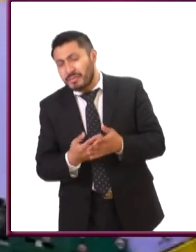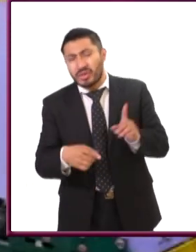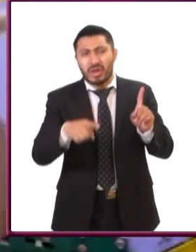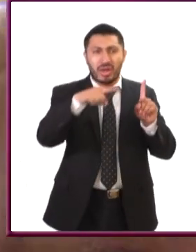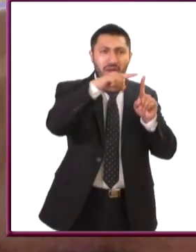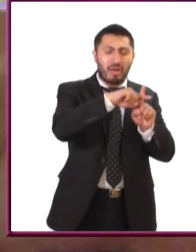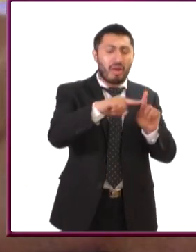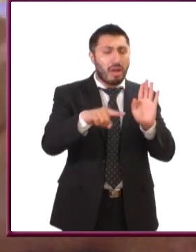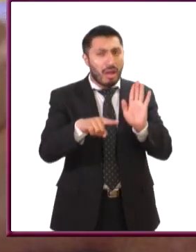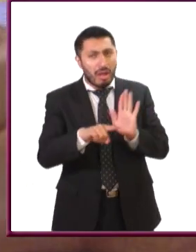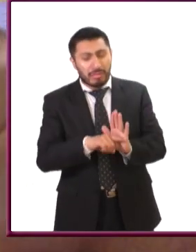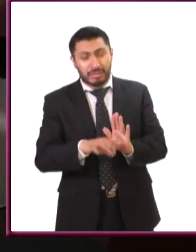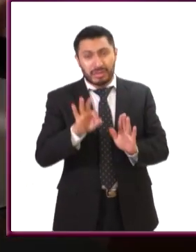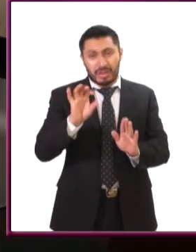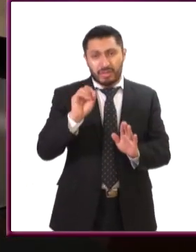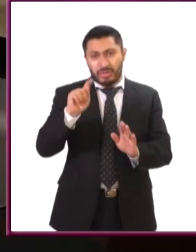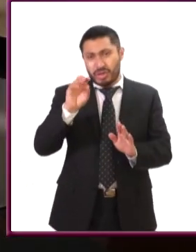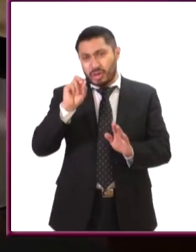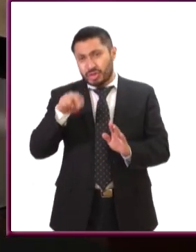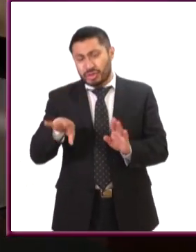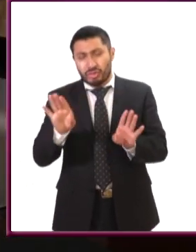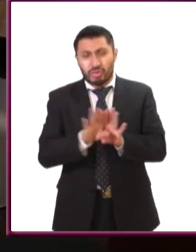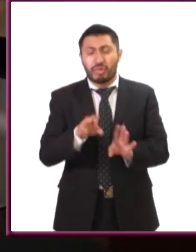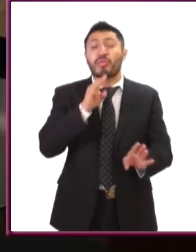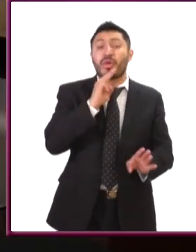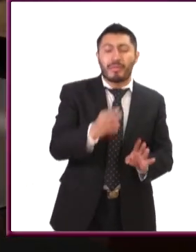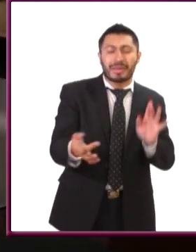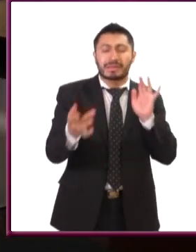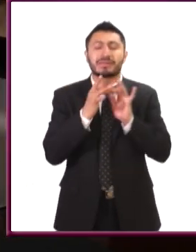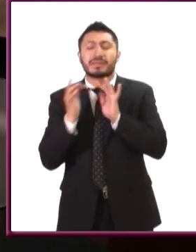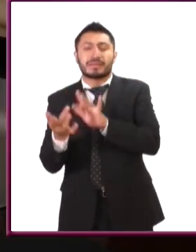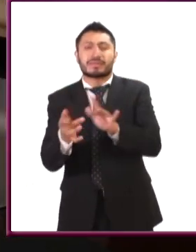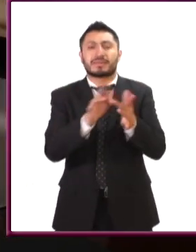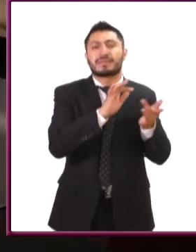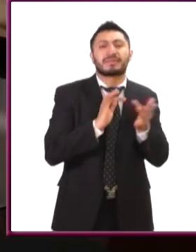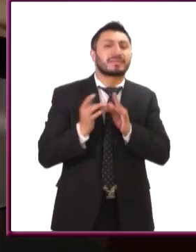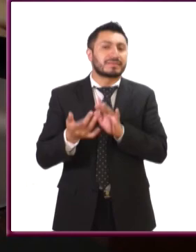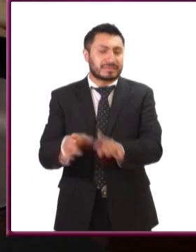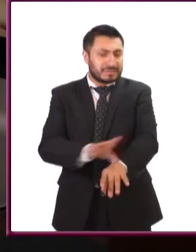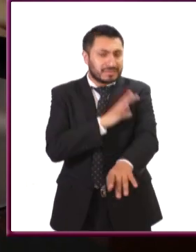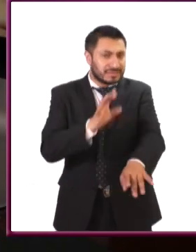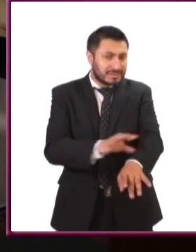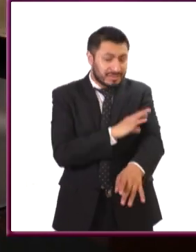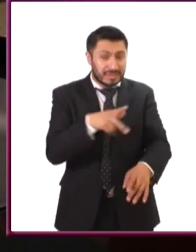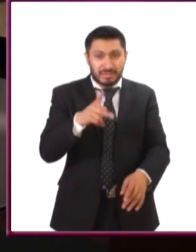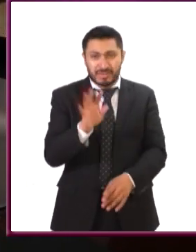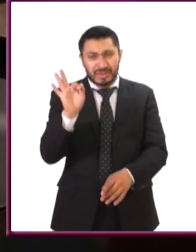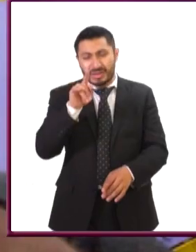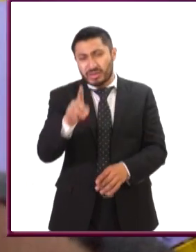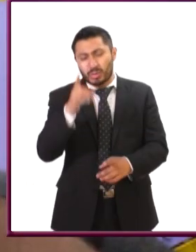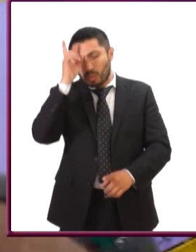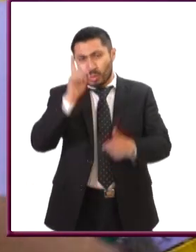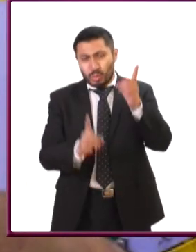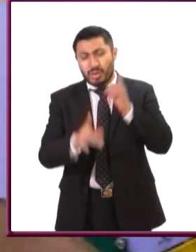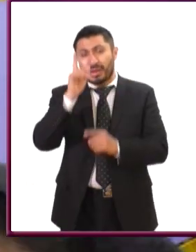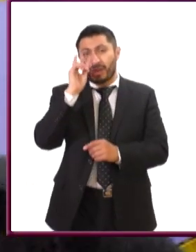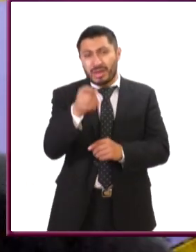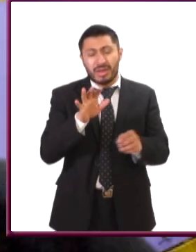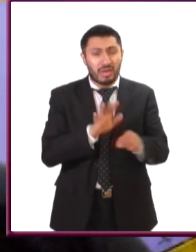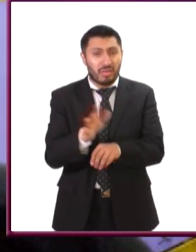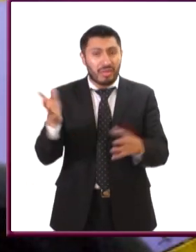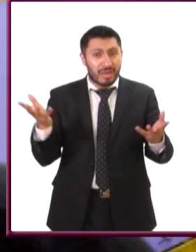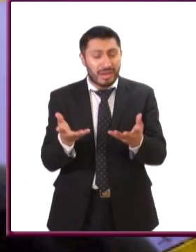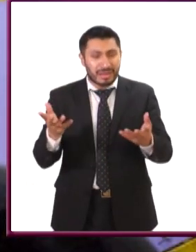los electrones y los protones. El fotón decimos que es el mensajero de las interacciones electromagnéticas. Pero te